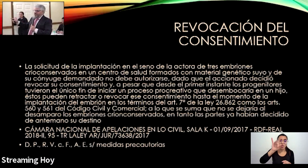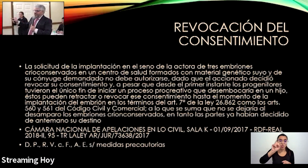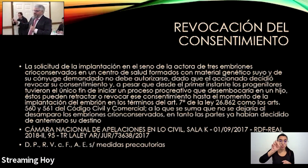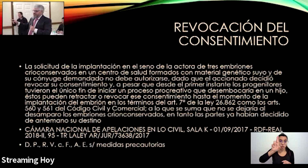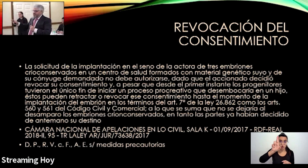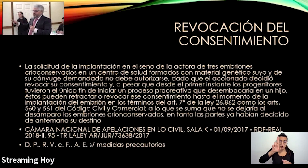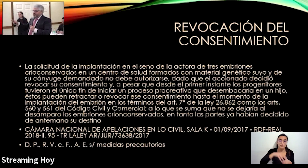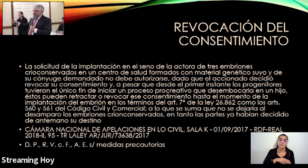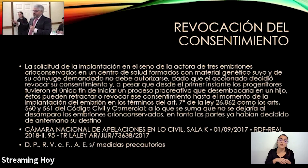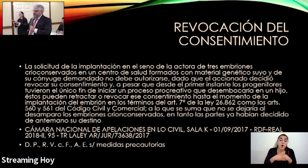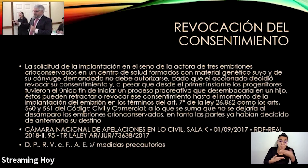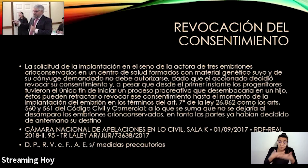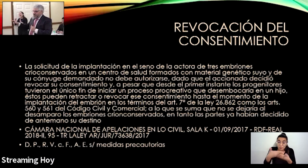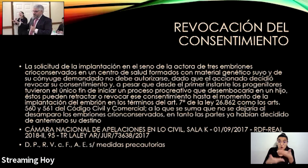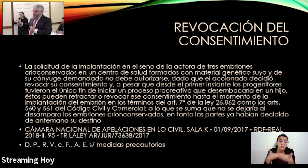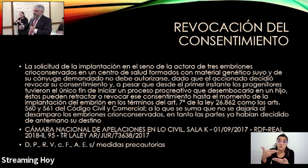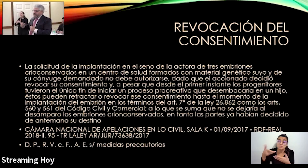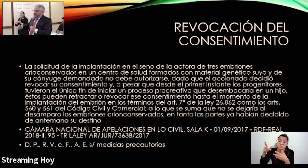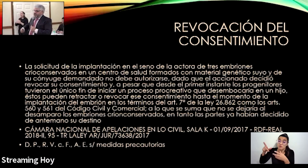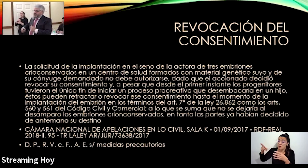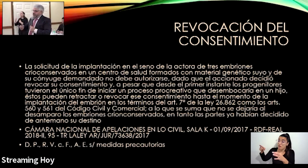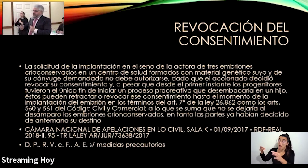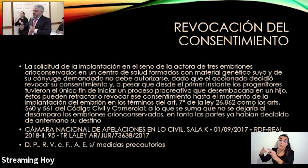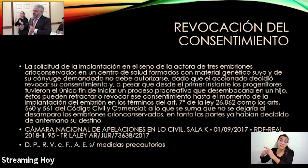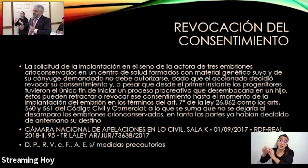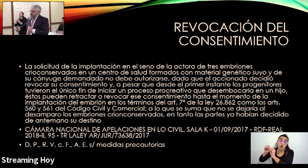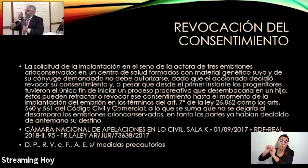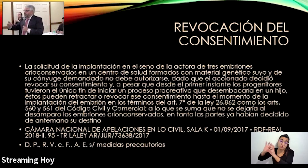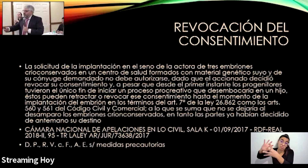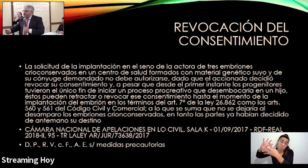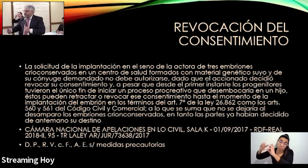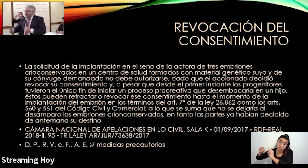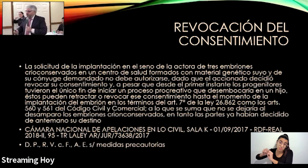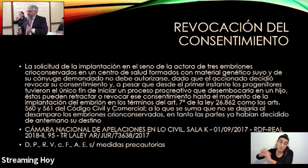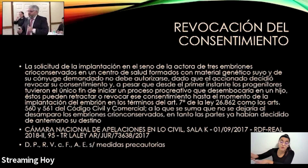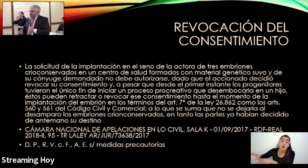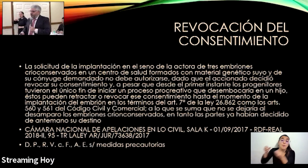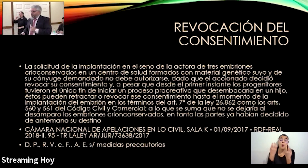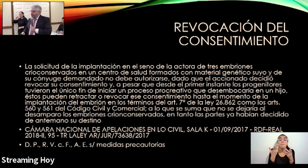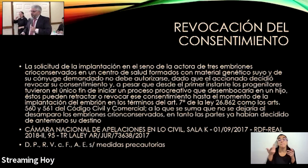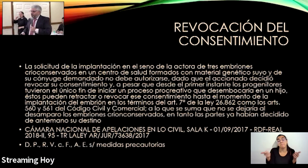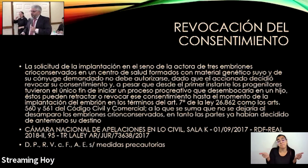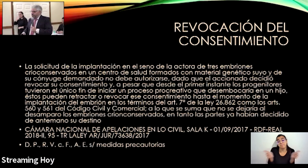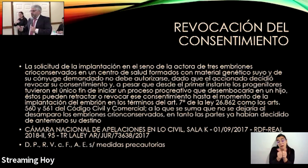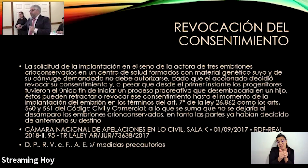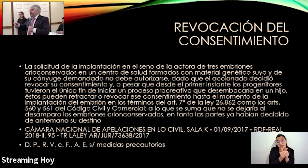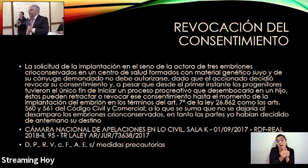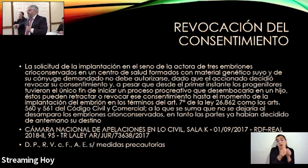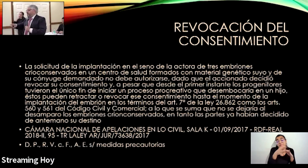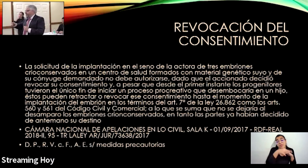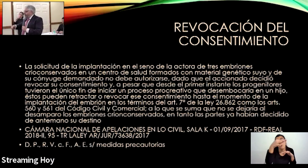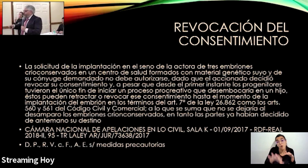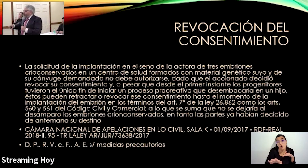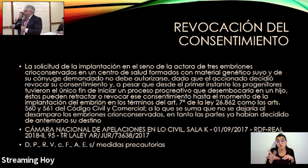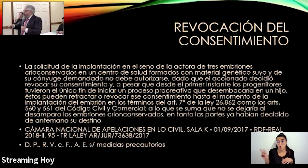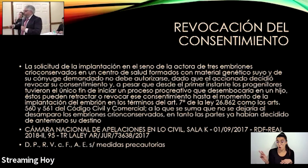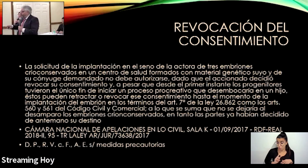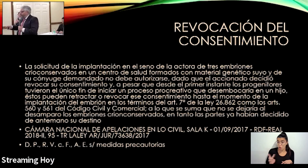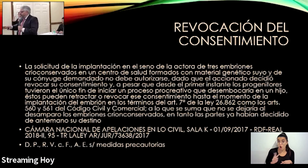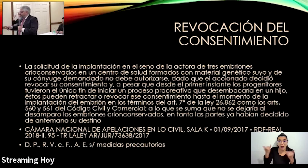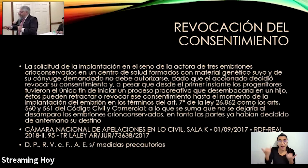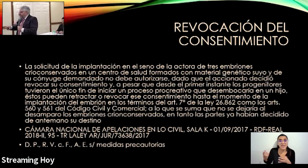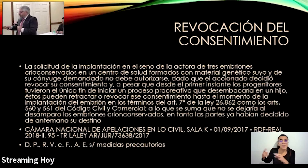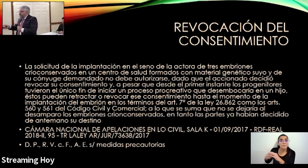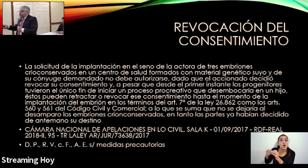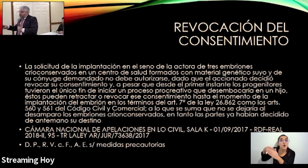procesos de destrucción de embriones. O sea, parejas que se divorcian, tienen embriones en común y deciden en